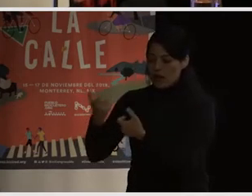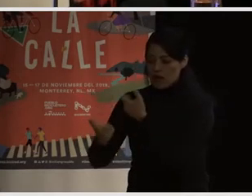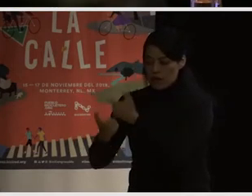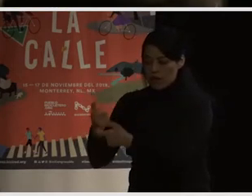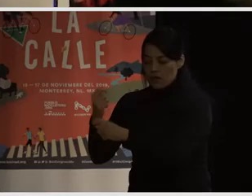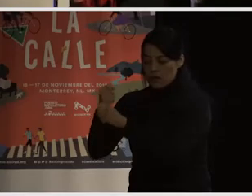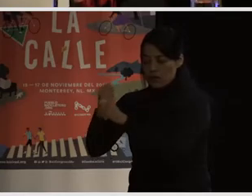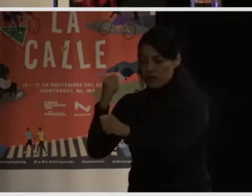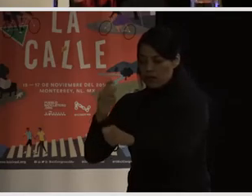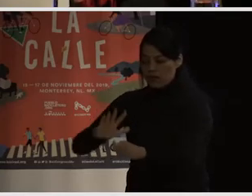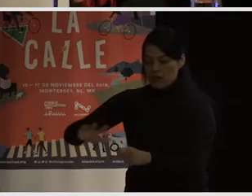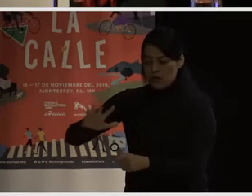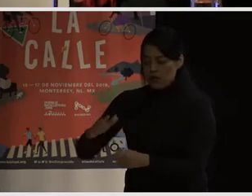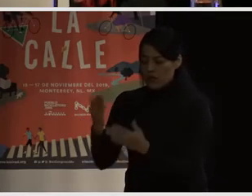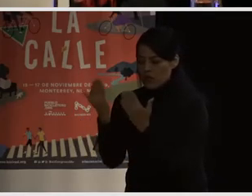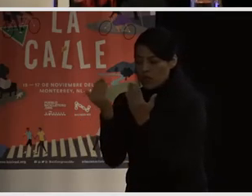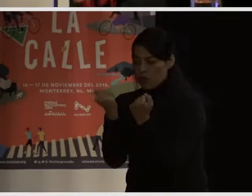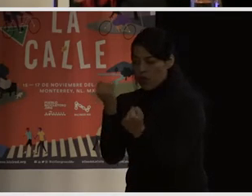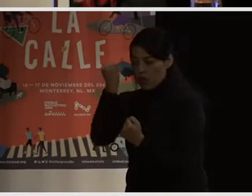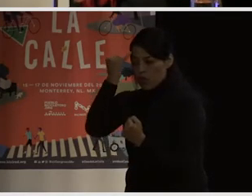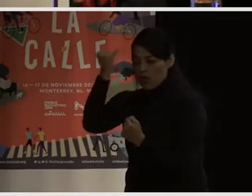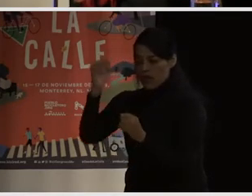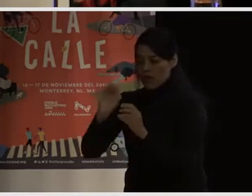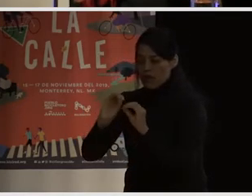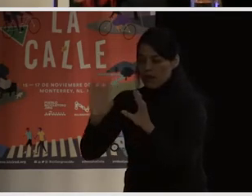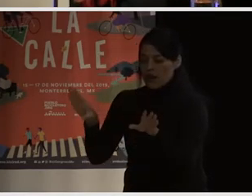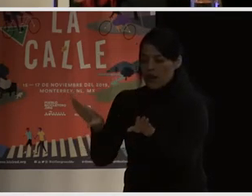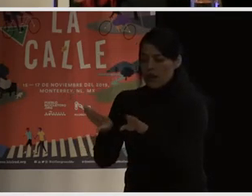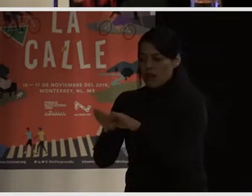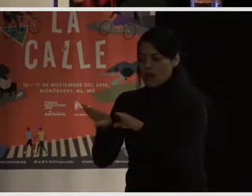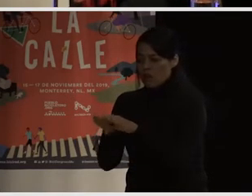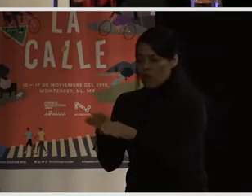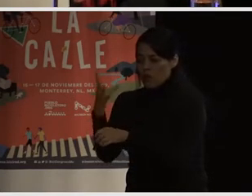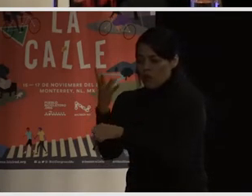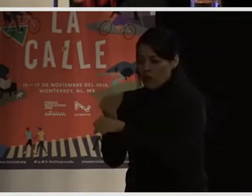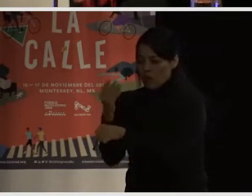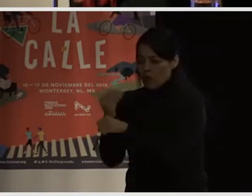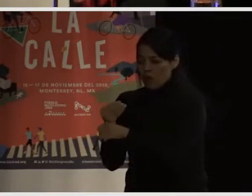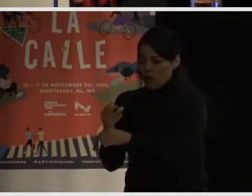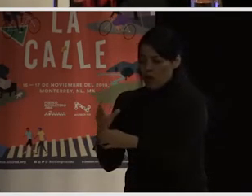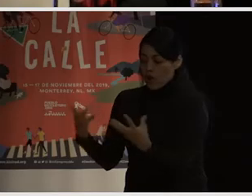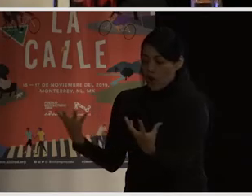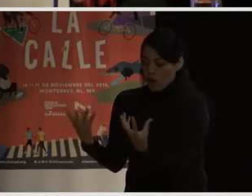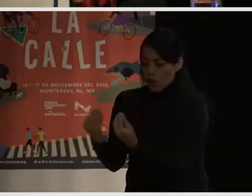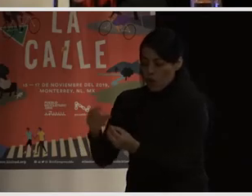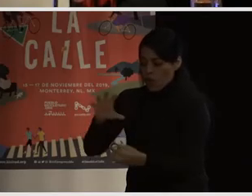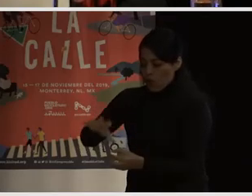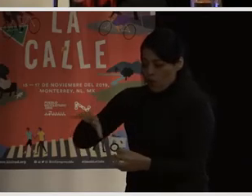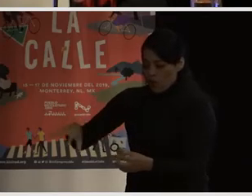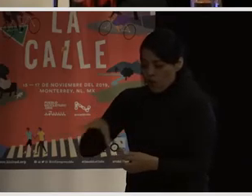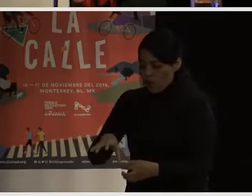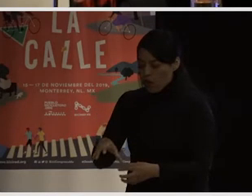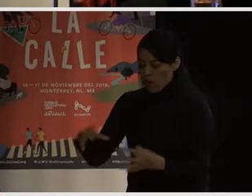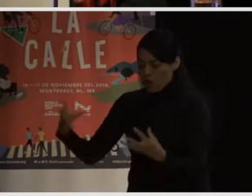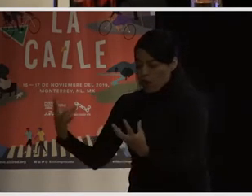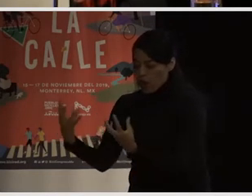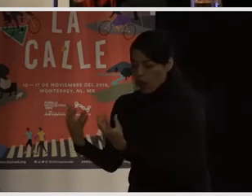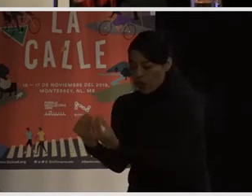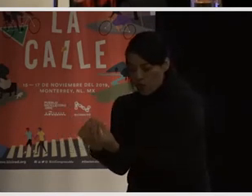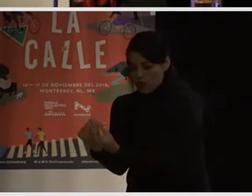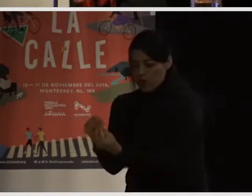hay una idea muy clara de cómo podemos integrar y articular a estos municipios y toda esta gente que viaja desde